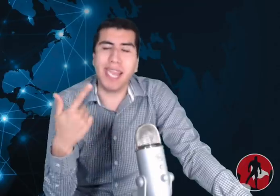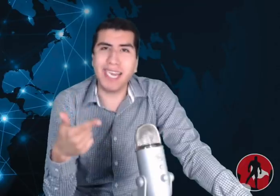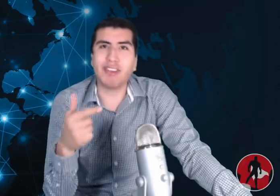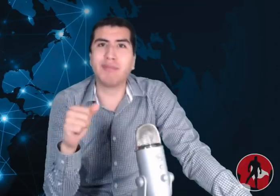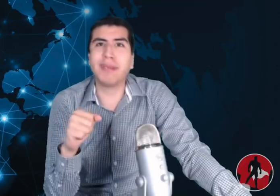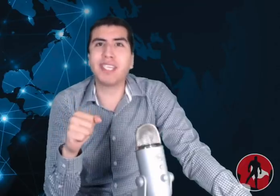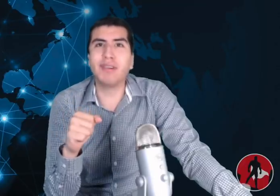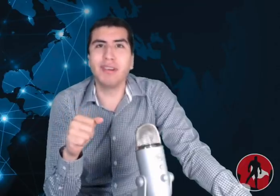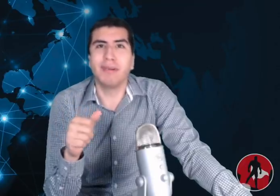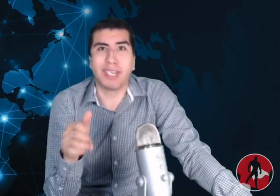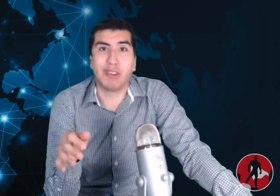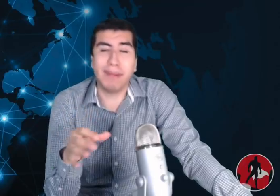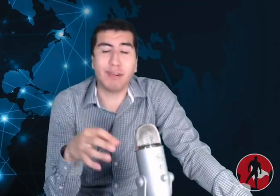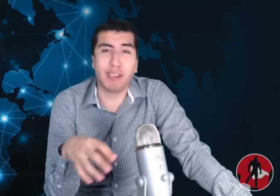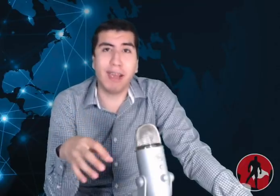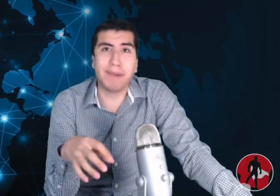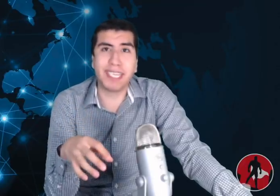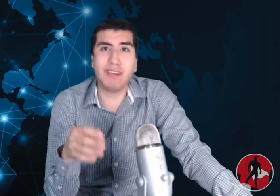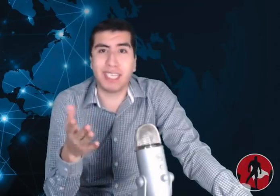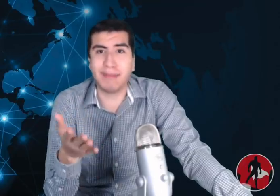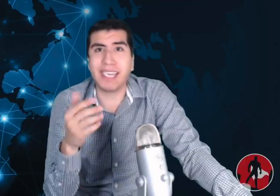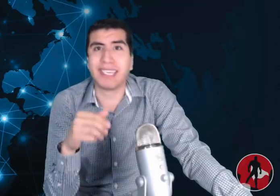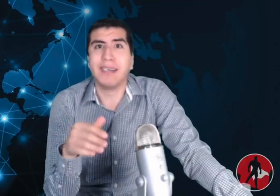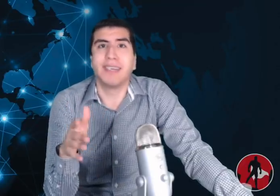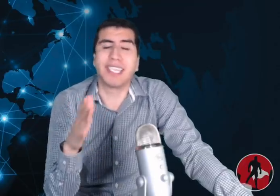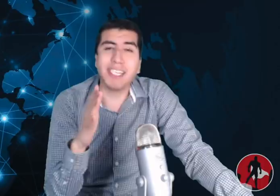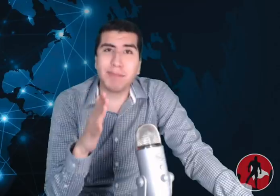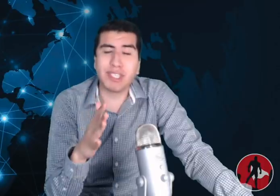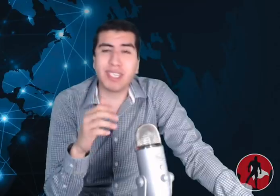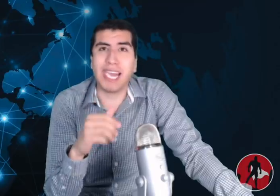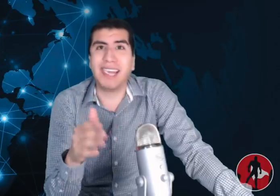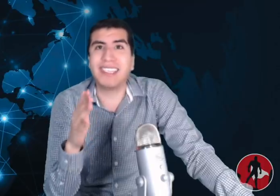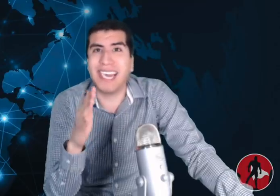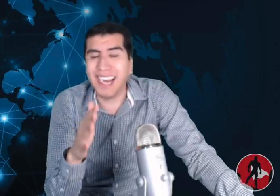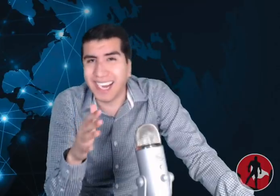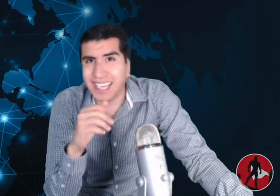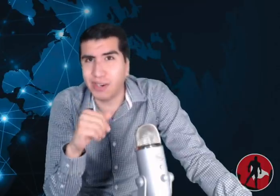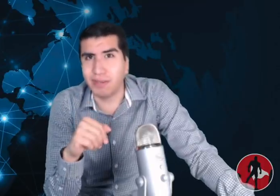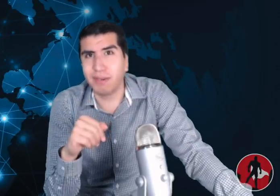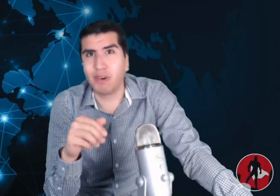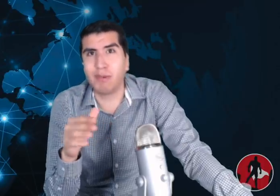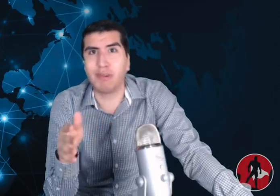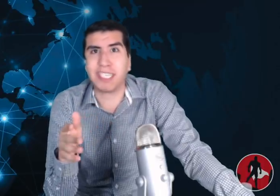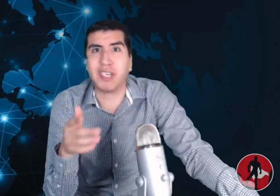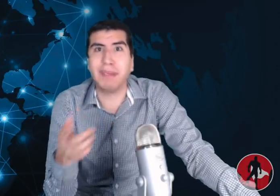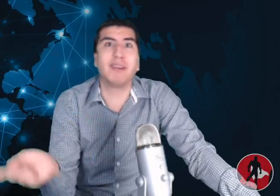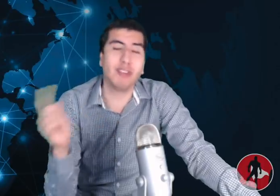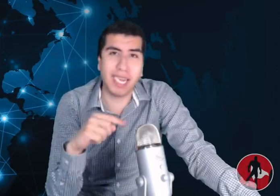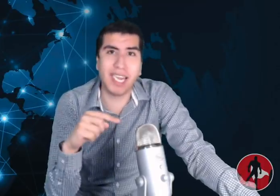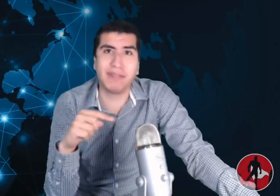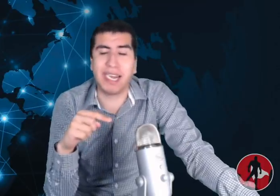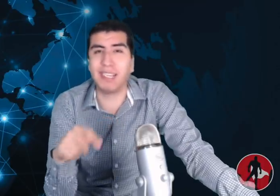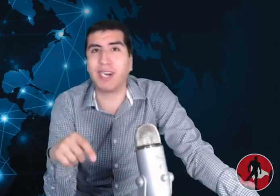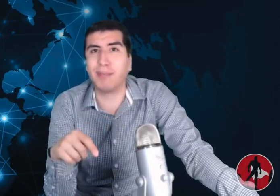diputado en el 2021, porque todavía controla el partido. Es más, está dispuesto hasta entregar a Calderón, como lo mencionaba en mi